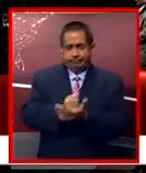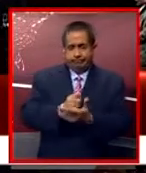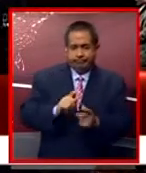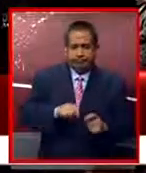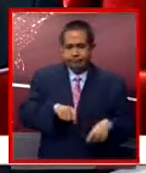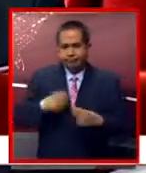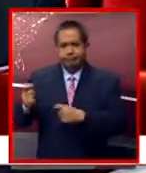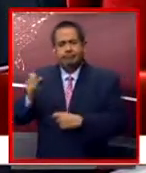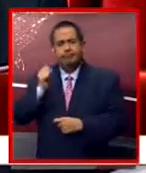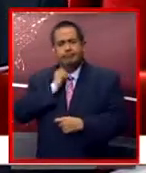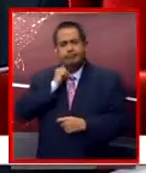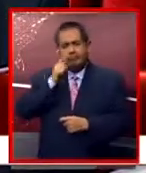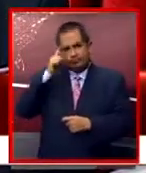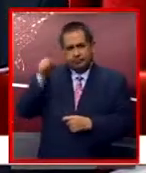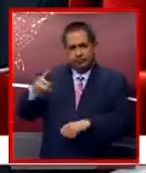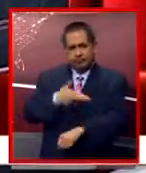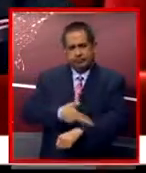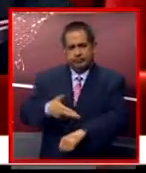Senado para su análisis.